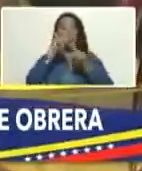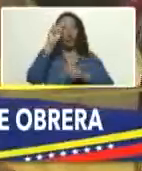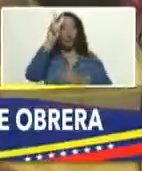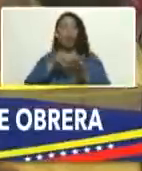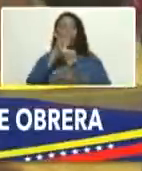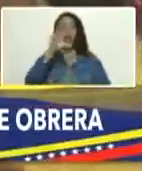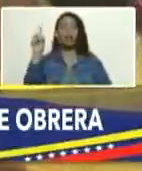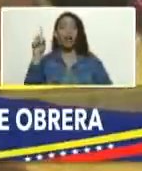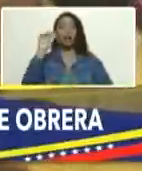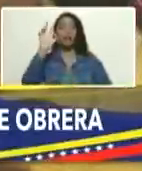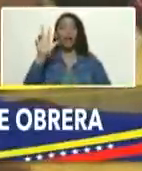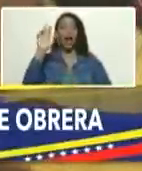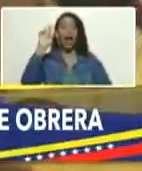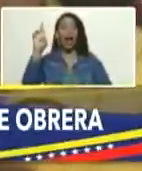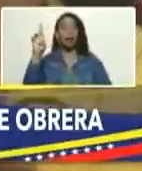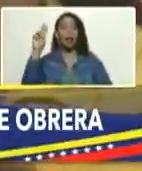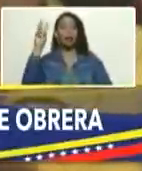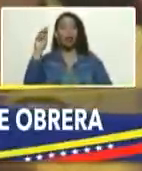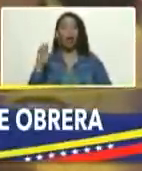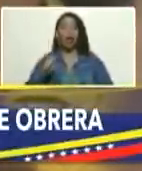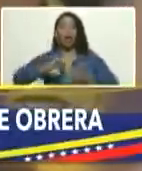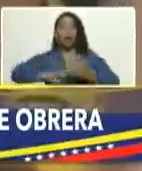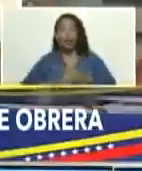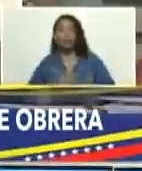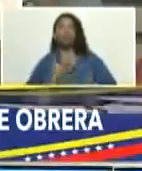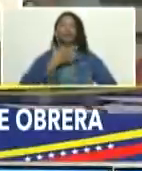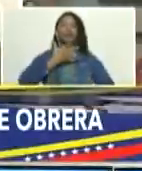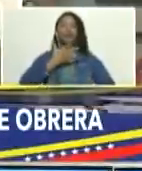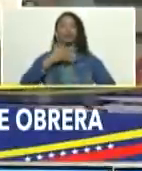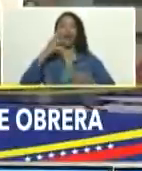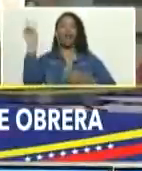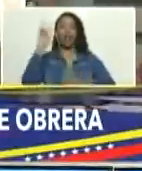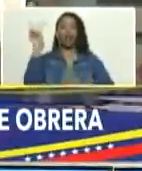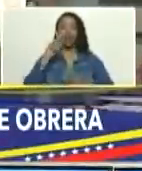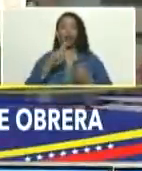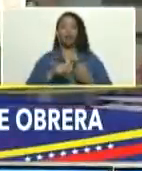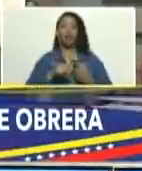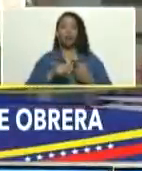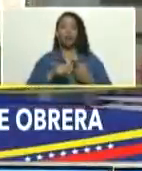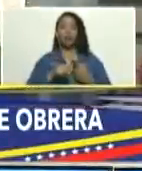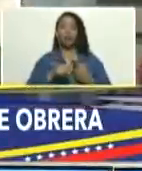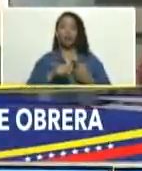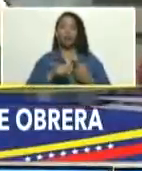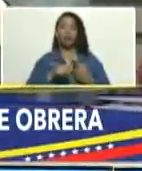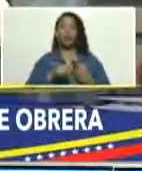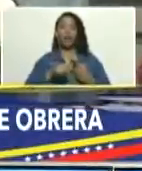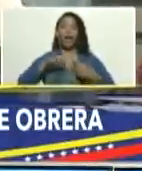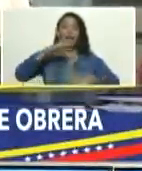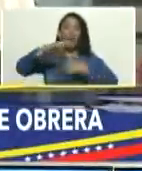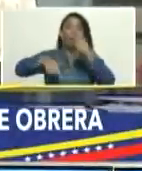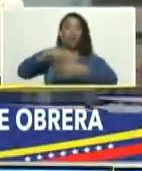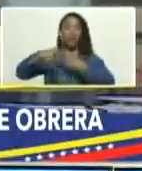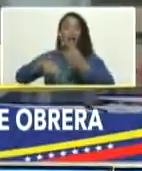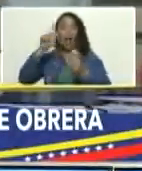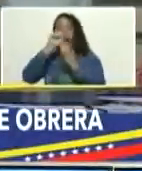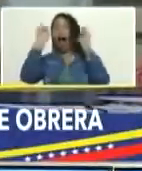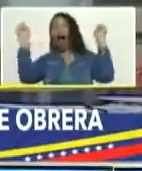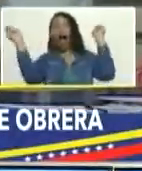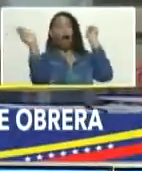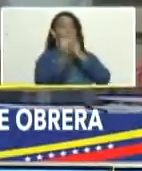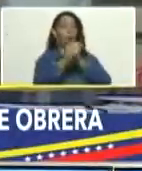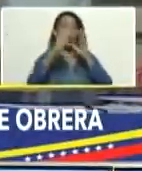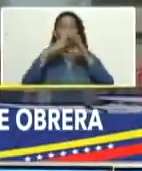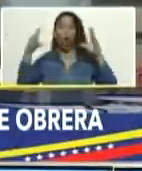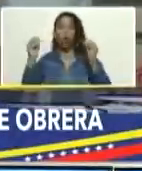y victoriosa, el renacimiento de Venezuela y el revolucionario y el cambio de todo.